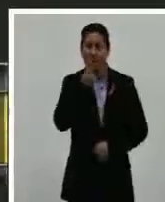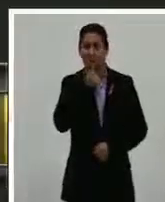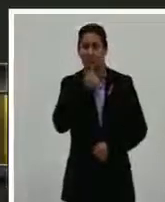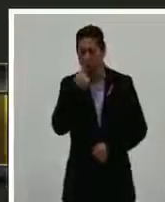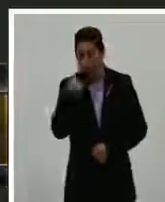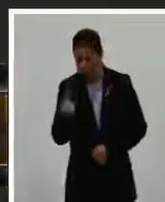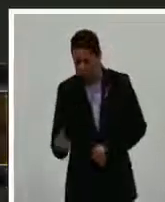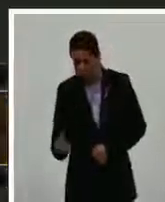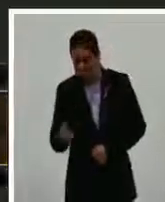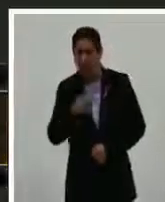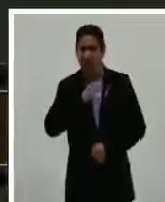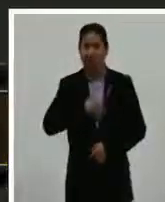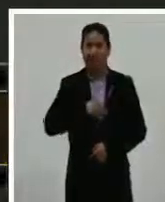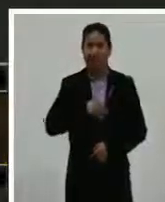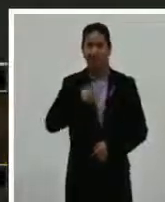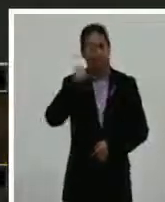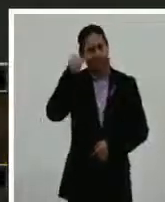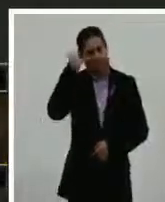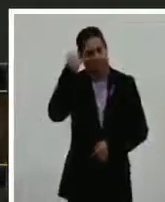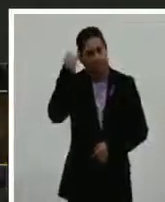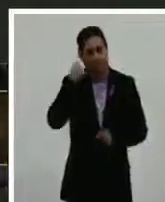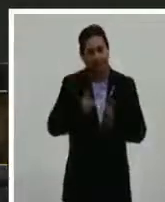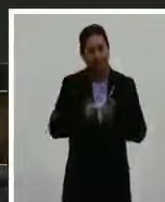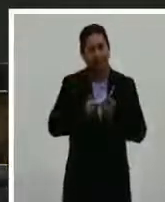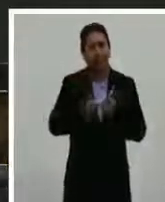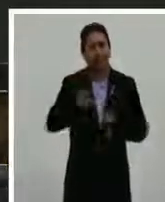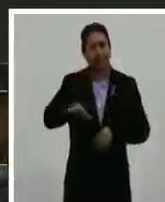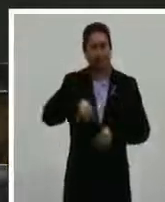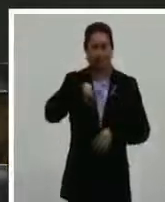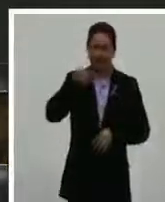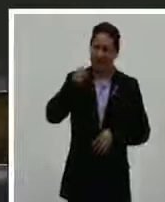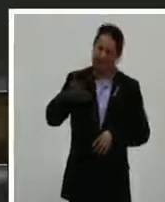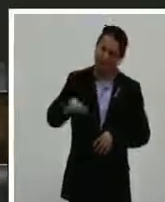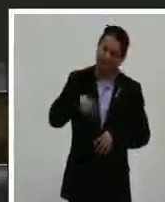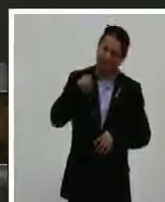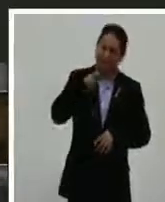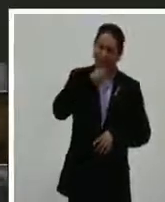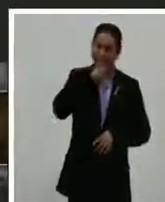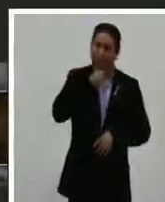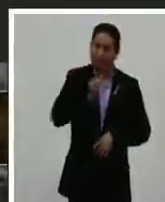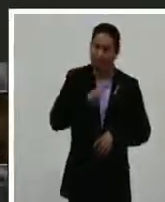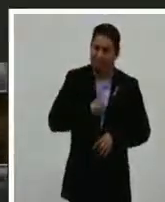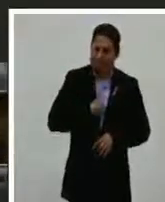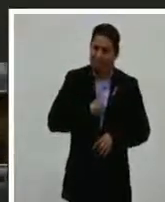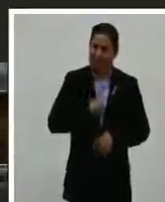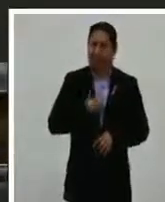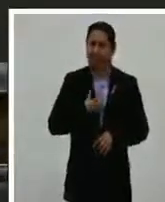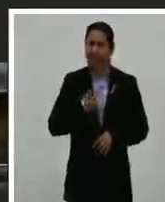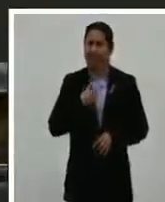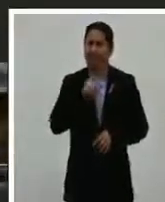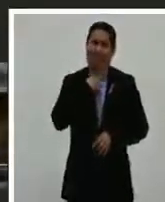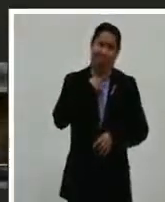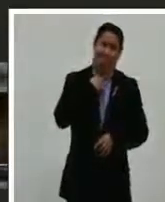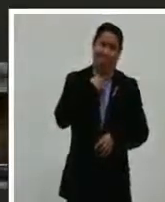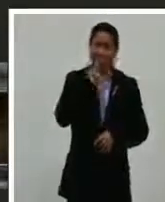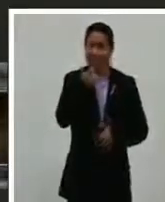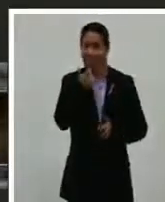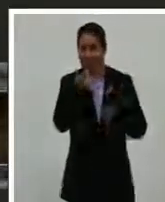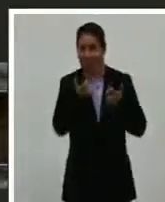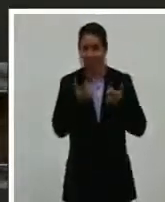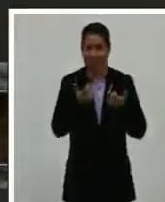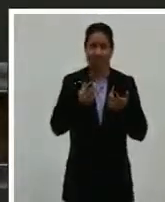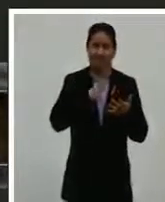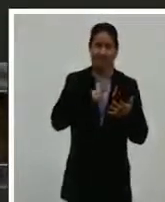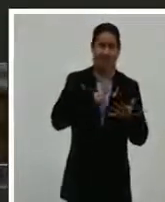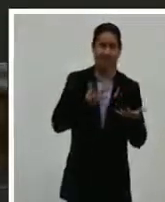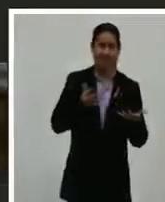infantil implica realizar grandes esfuerzos en materia económica y de cuidados para atender las necesidades